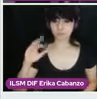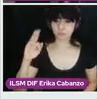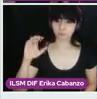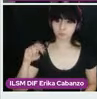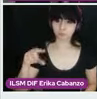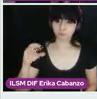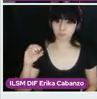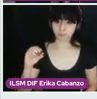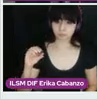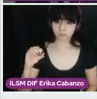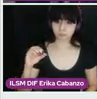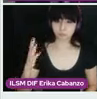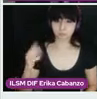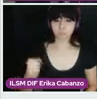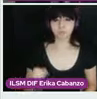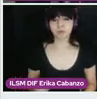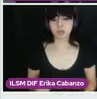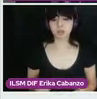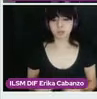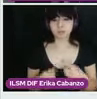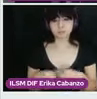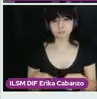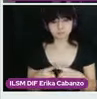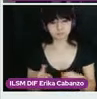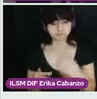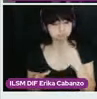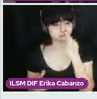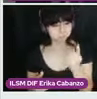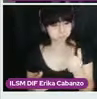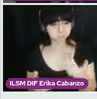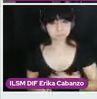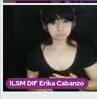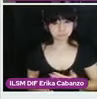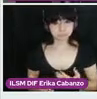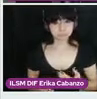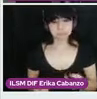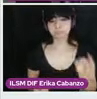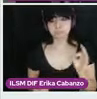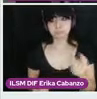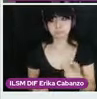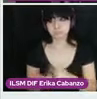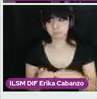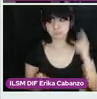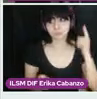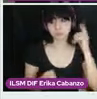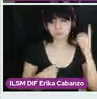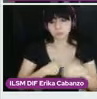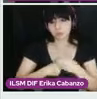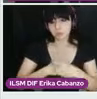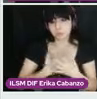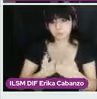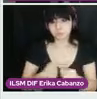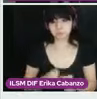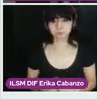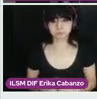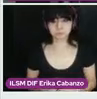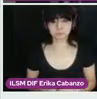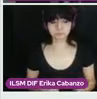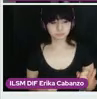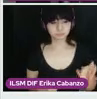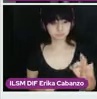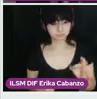no obedece a ninguna de las causas de daño en el oído, daño a nivel del sistema nervioso central, puede funcionar la educación o